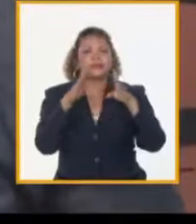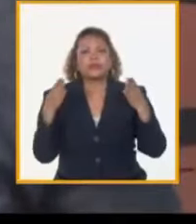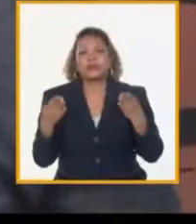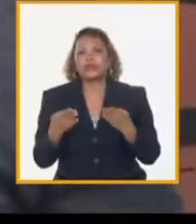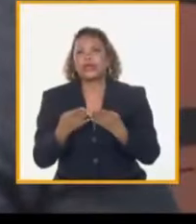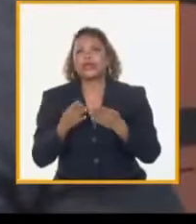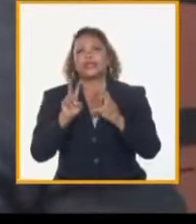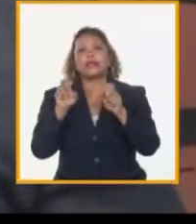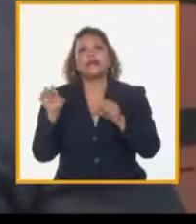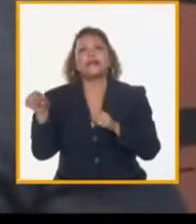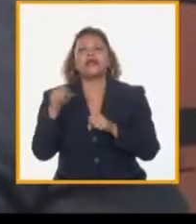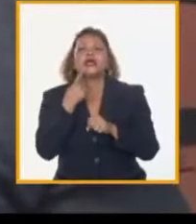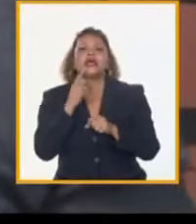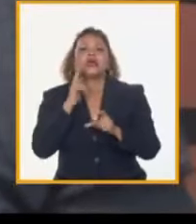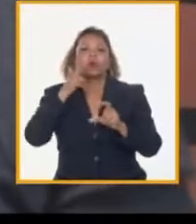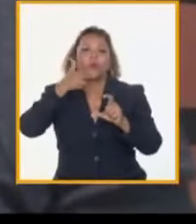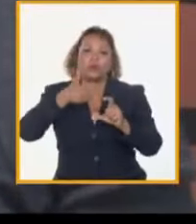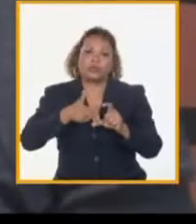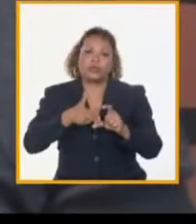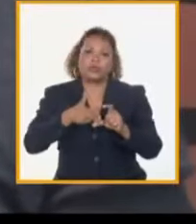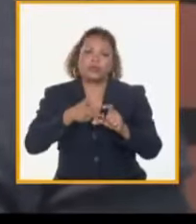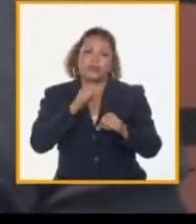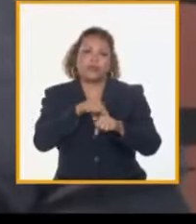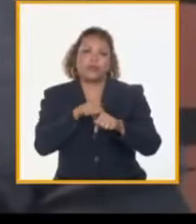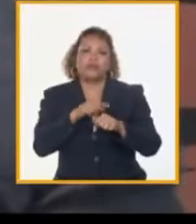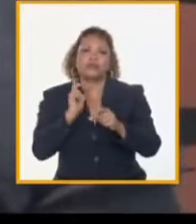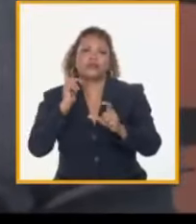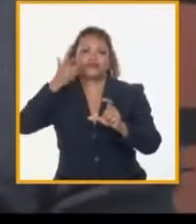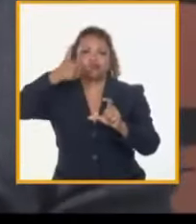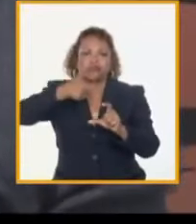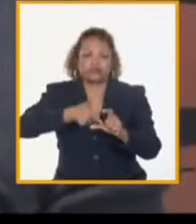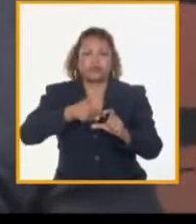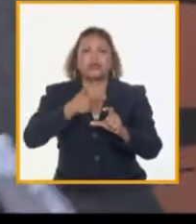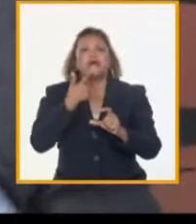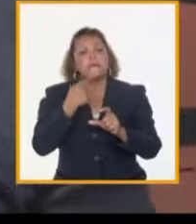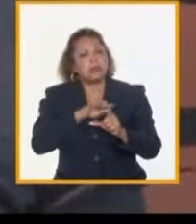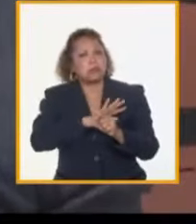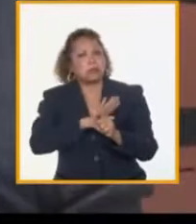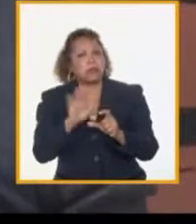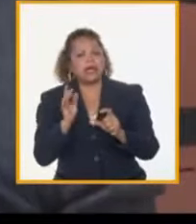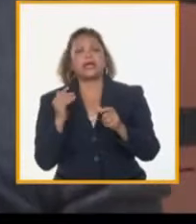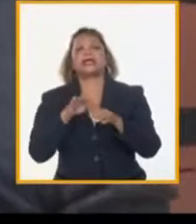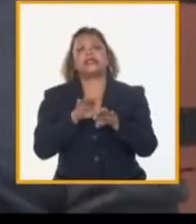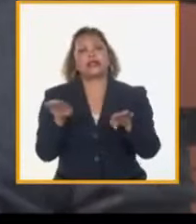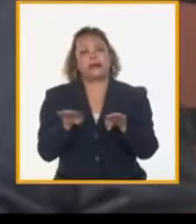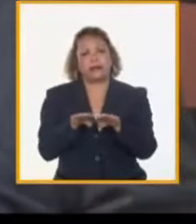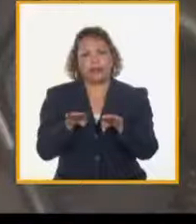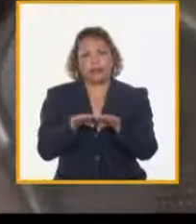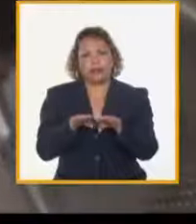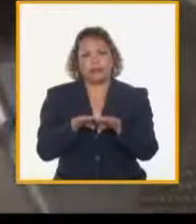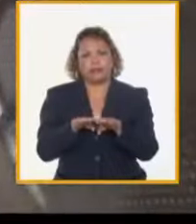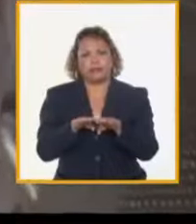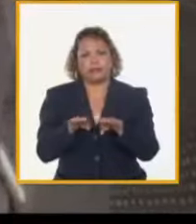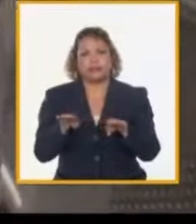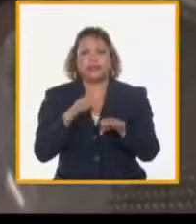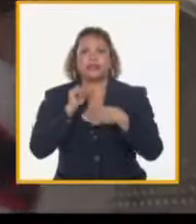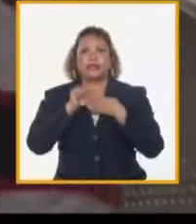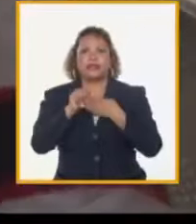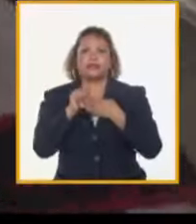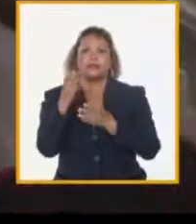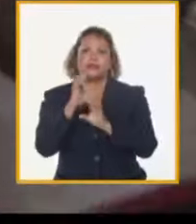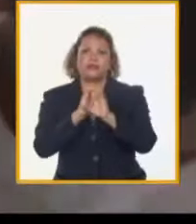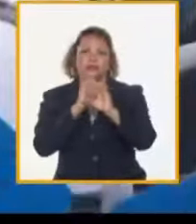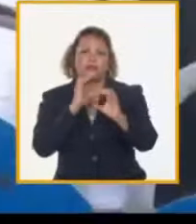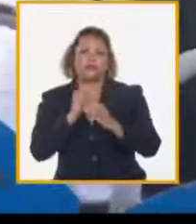tema de recogida de combustible, pero hay, es decir, hay bastante estabilidad en cuanto al servicio de nuestras guaguas. Un ciclo que